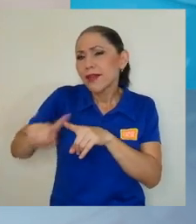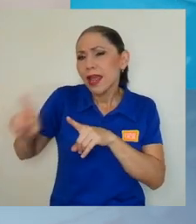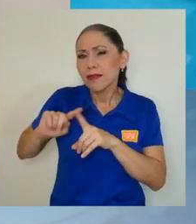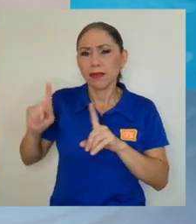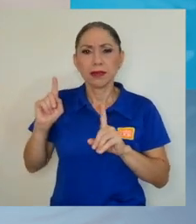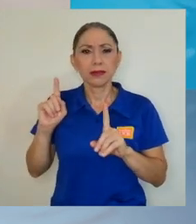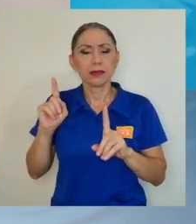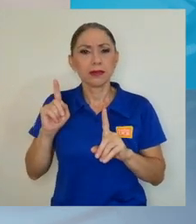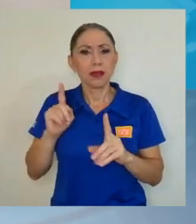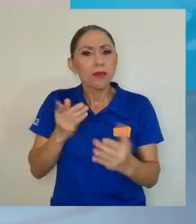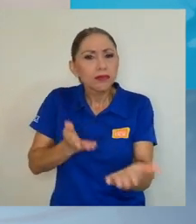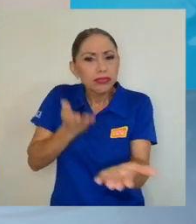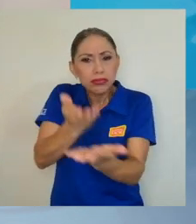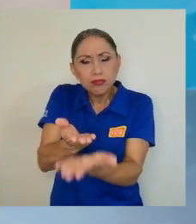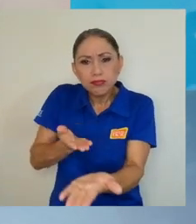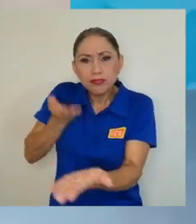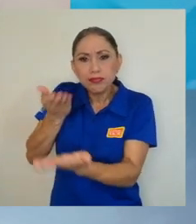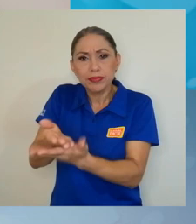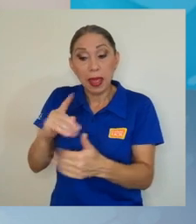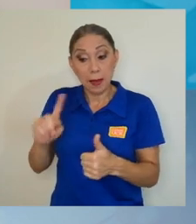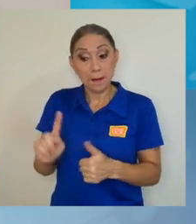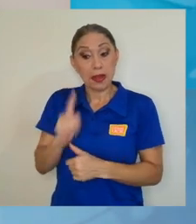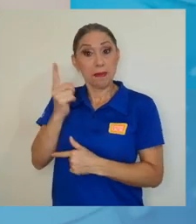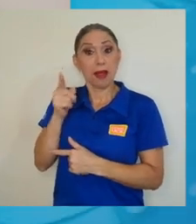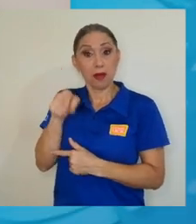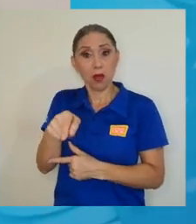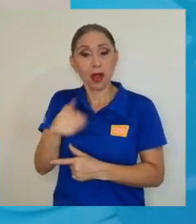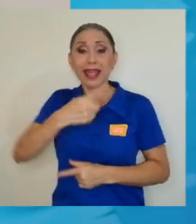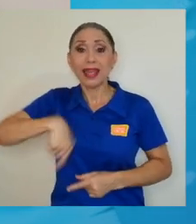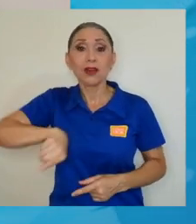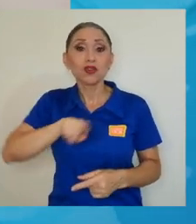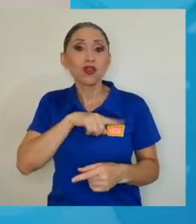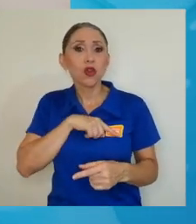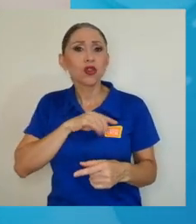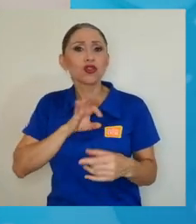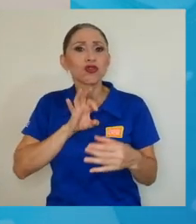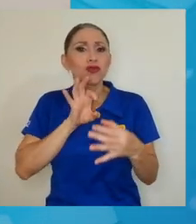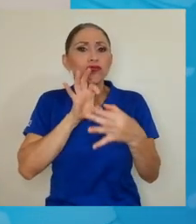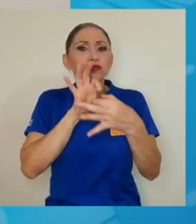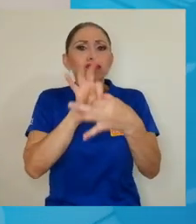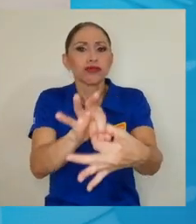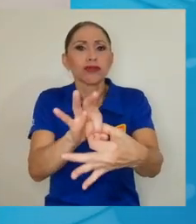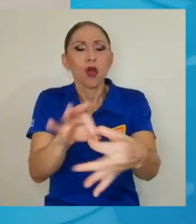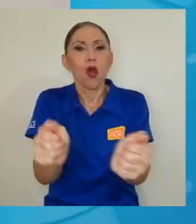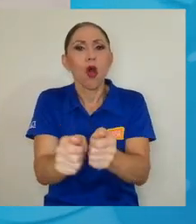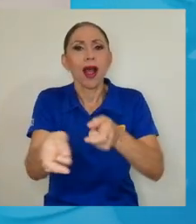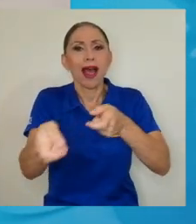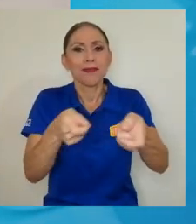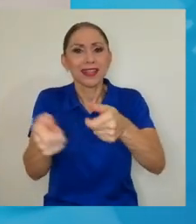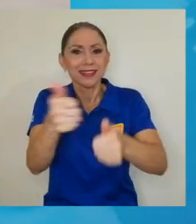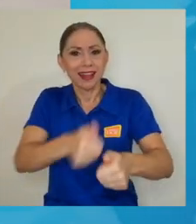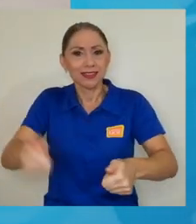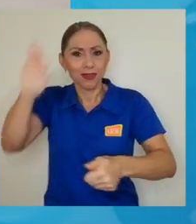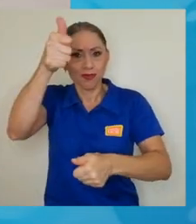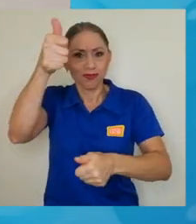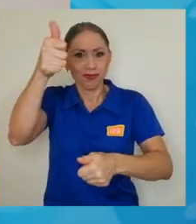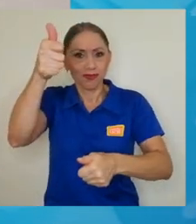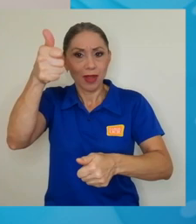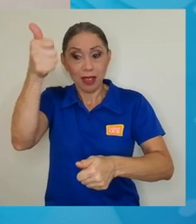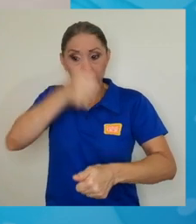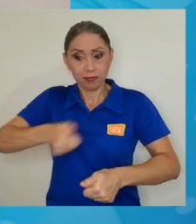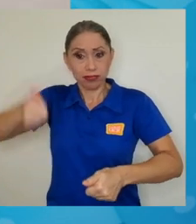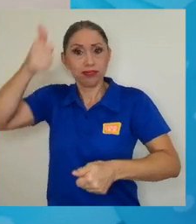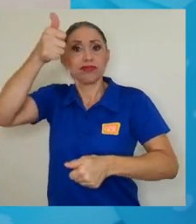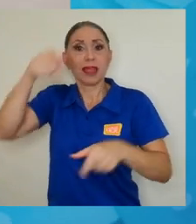caminos. Creo que el primero de ellos es la articulación que tenemos con la administración, ¿verdad? Con tanto rectoría como